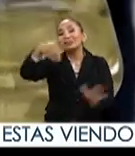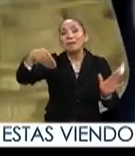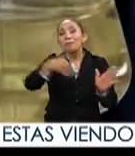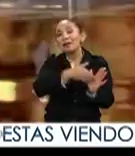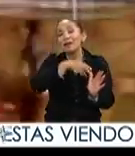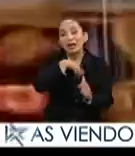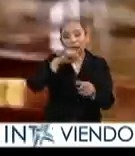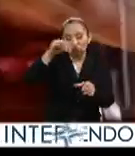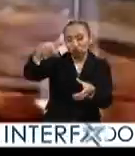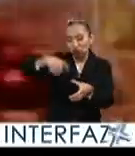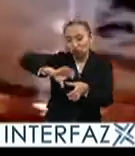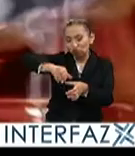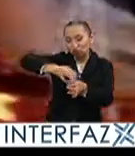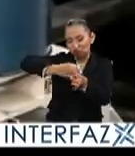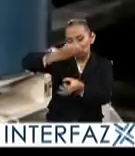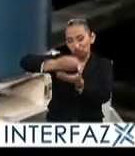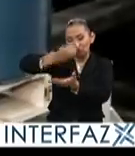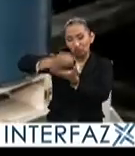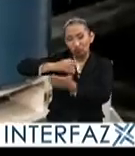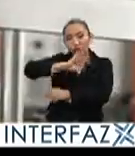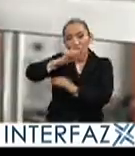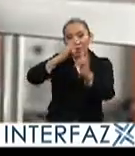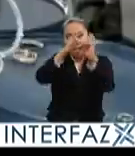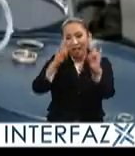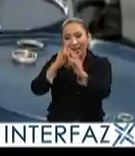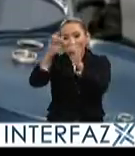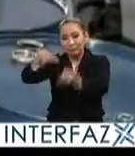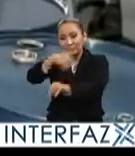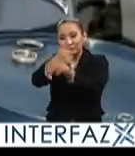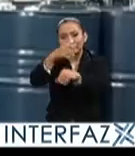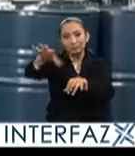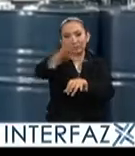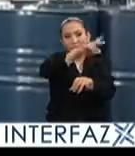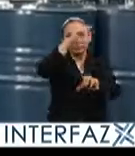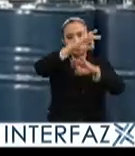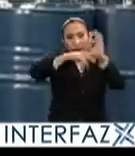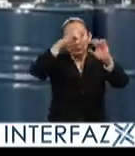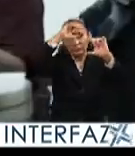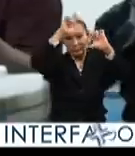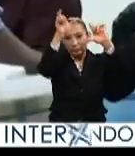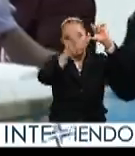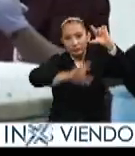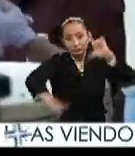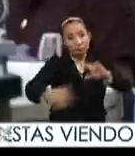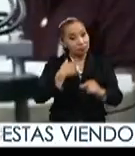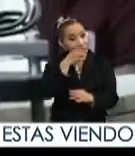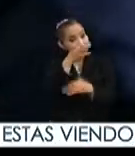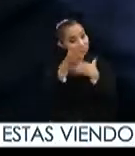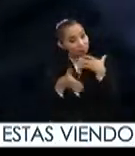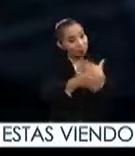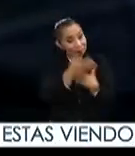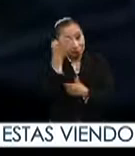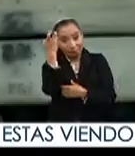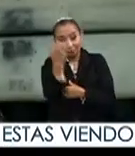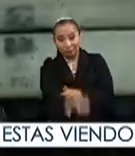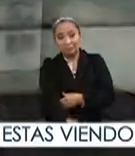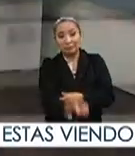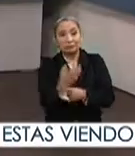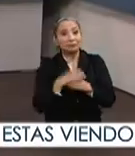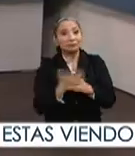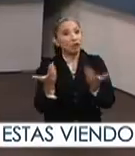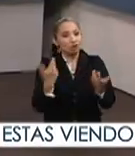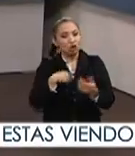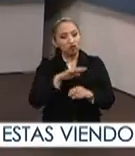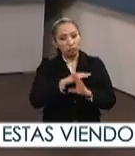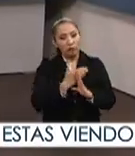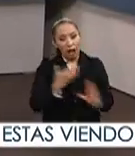317,000 aplicadores en todas las casillas que se instalarán a lo largo y ancho del país. Así que, Ana Cristina, pues esto, quienes